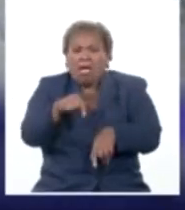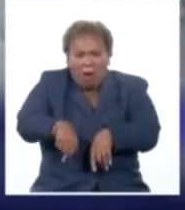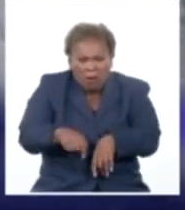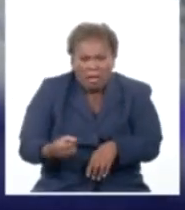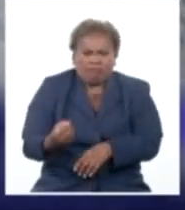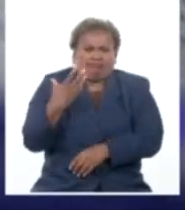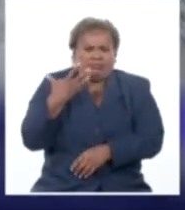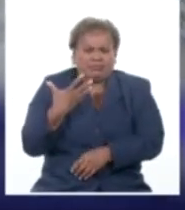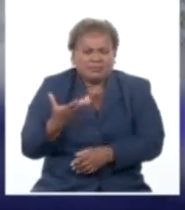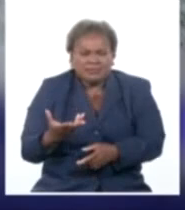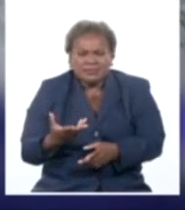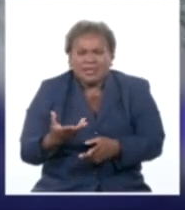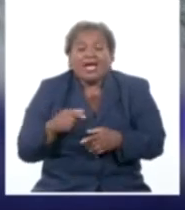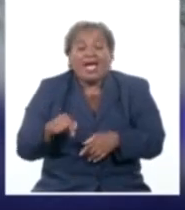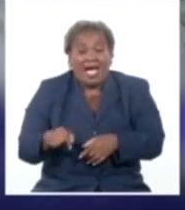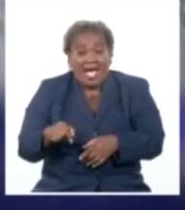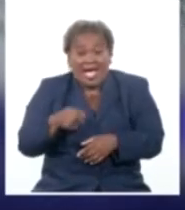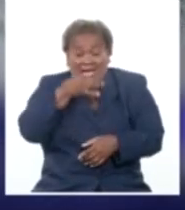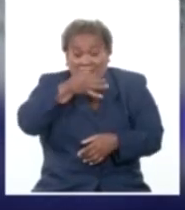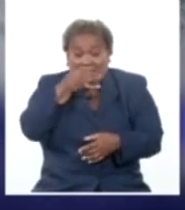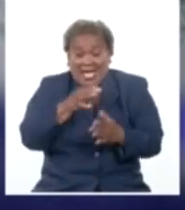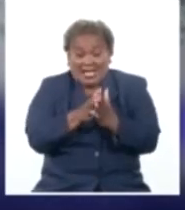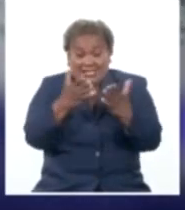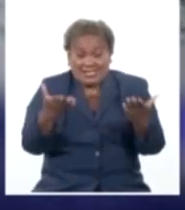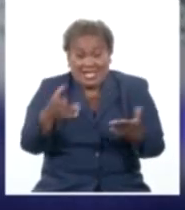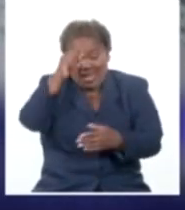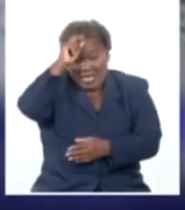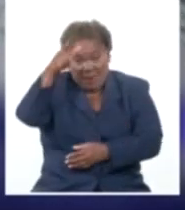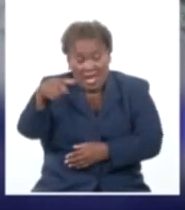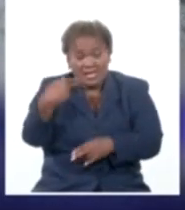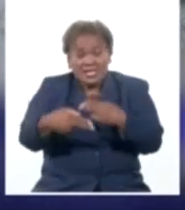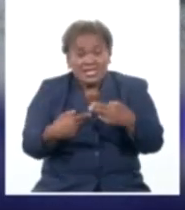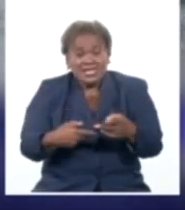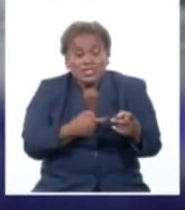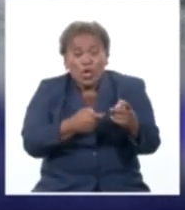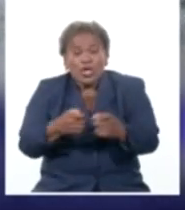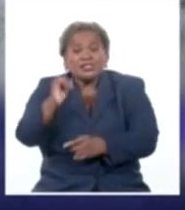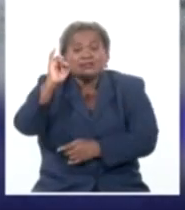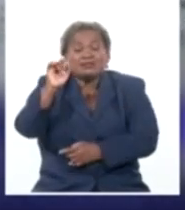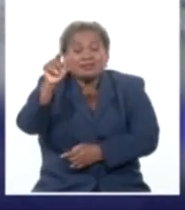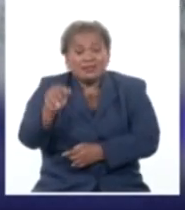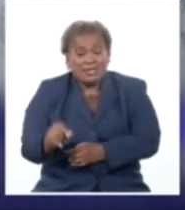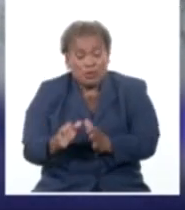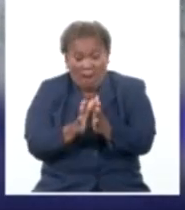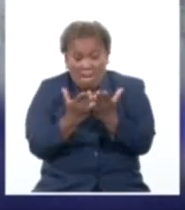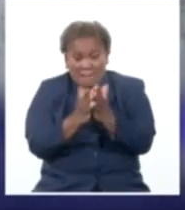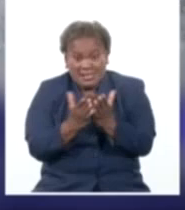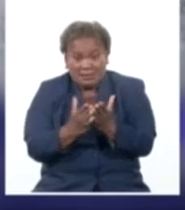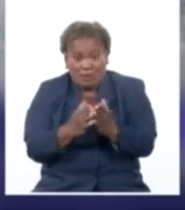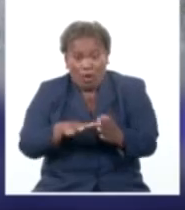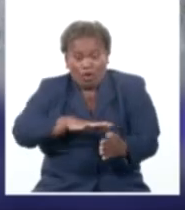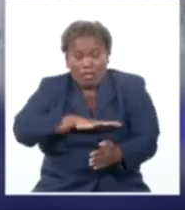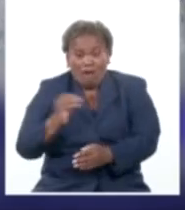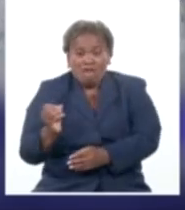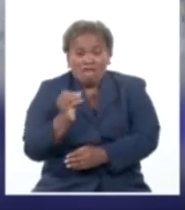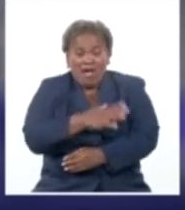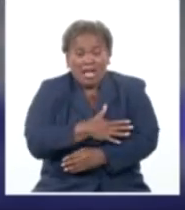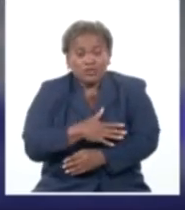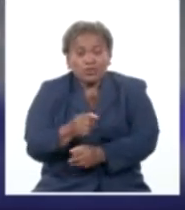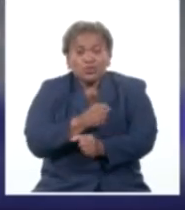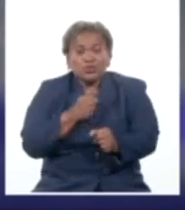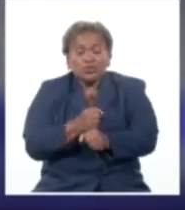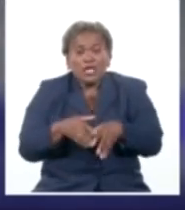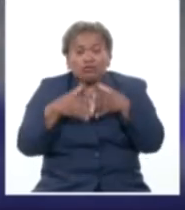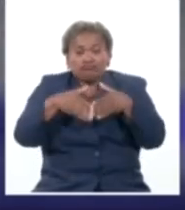minuto. El semanario alemán refiere que el ataque se realizó por un equipo de 6 personas con pasaportes falsos, utilizando un yate alquilado a